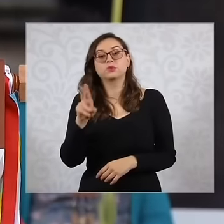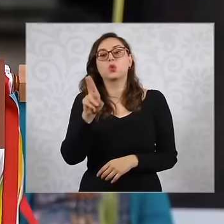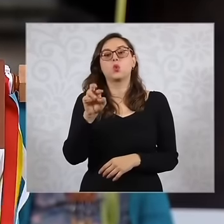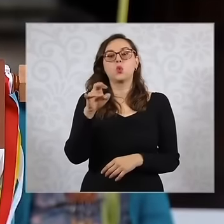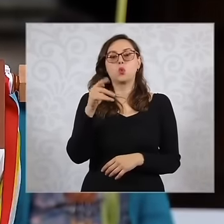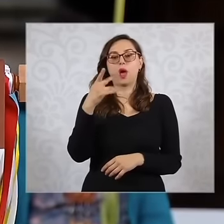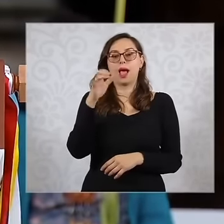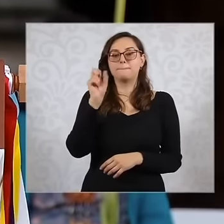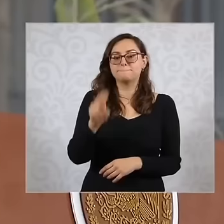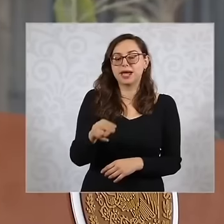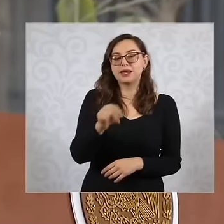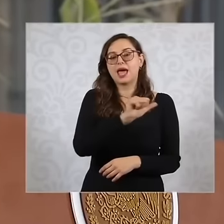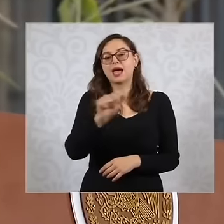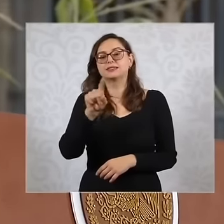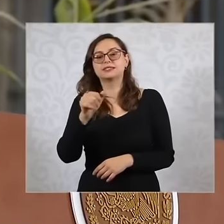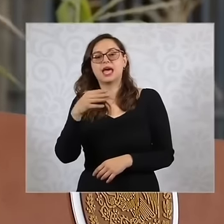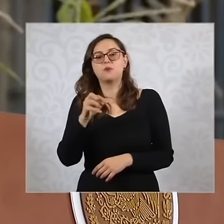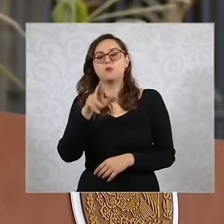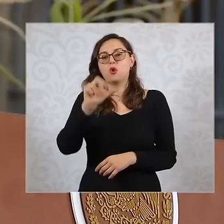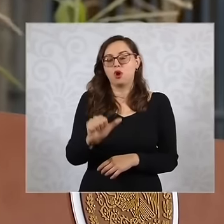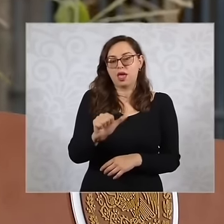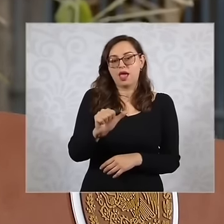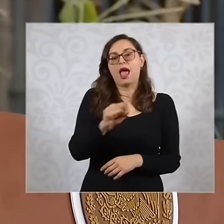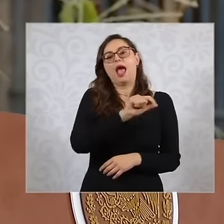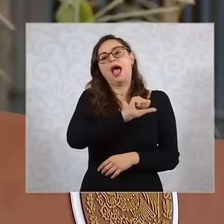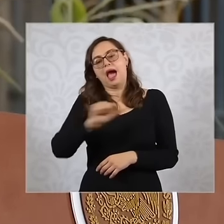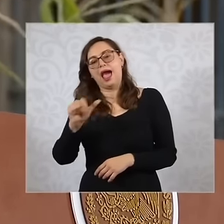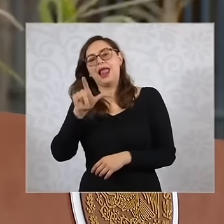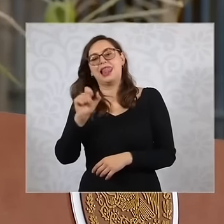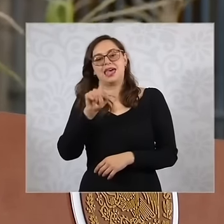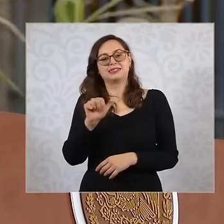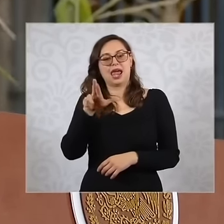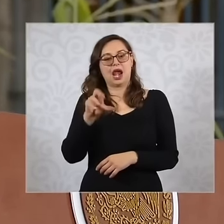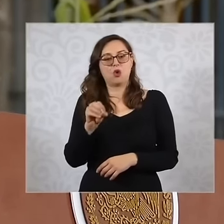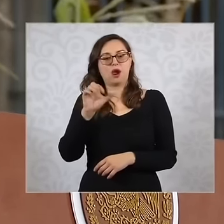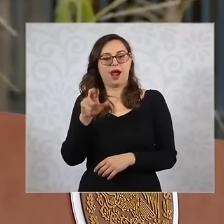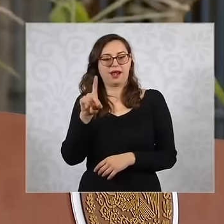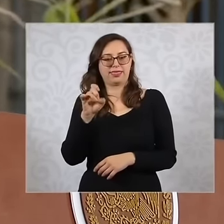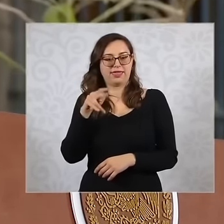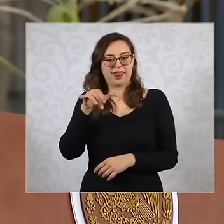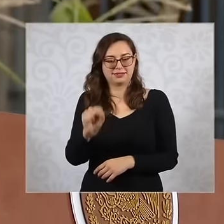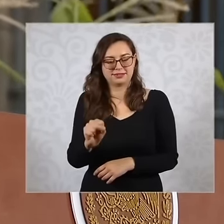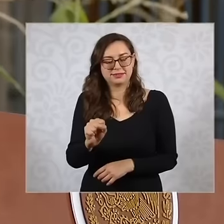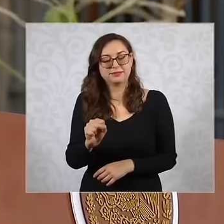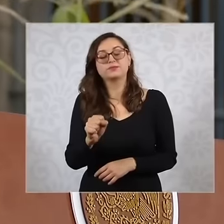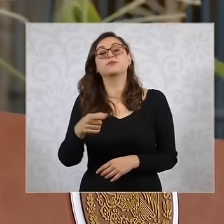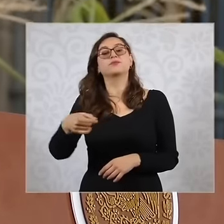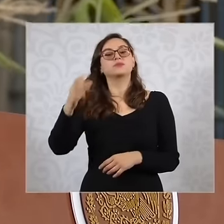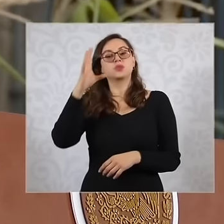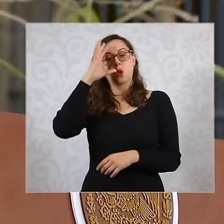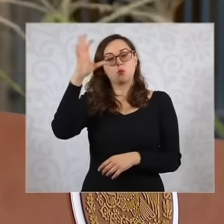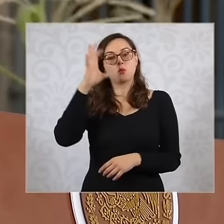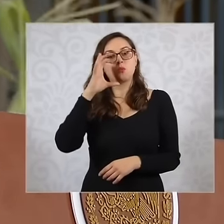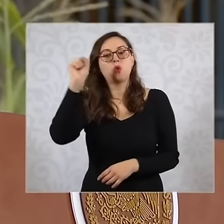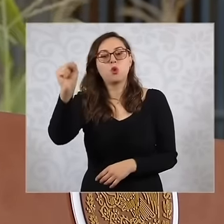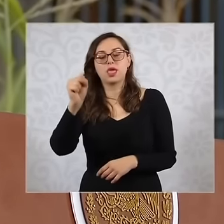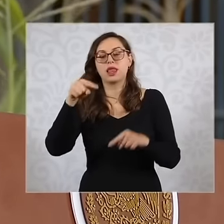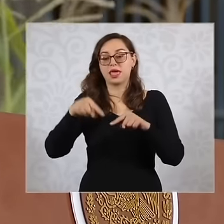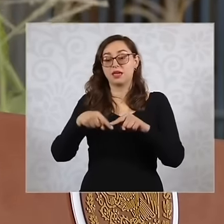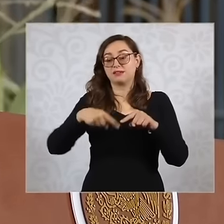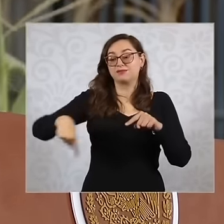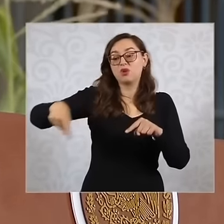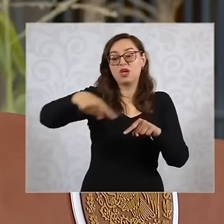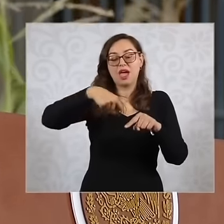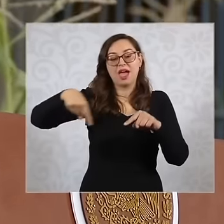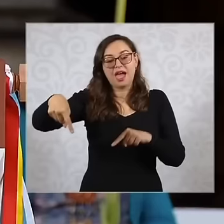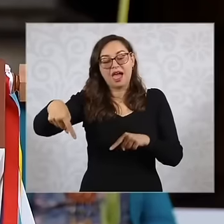Uruapan, Zamora y Lázaro Cárdenas, Uruapan. En Morelos, el circuito Tierra y Libertad